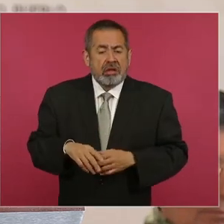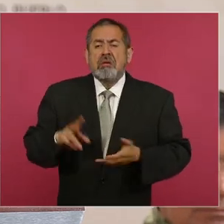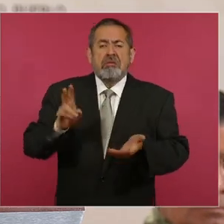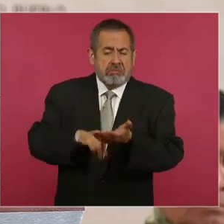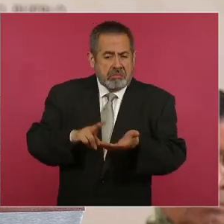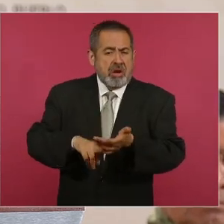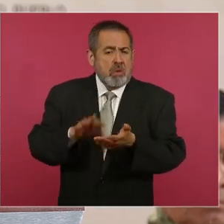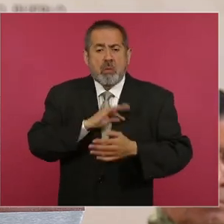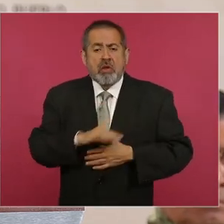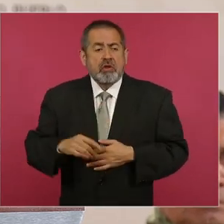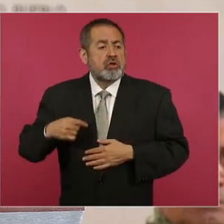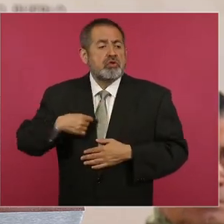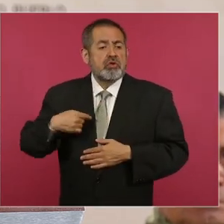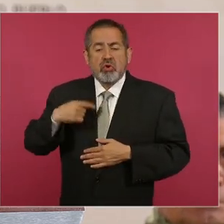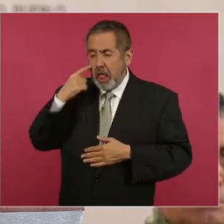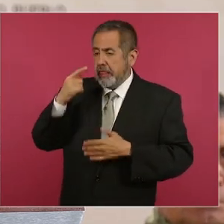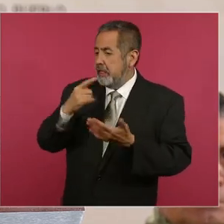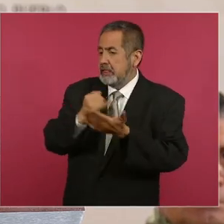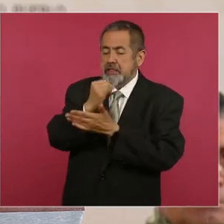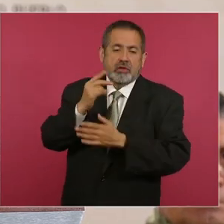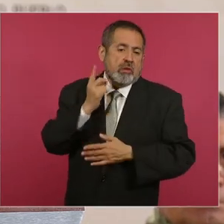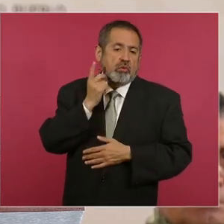válido.